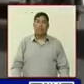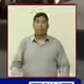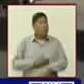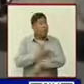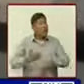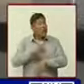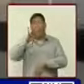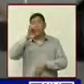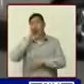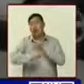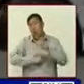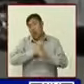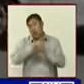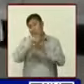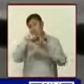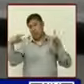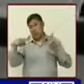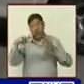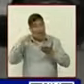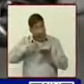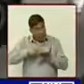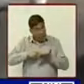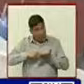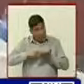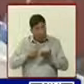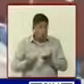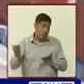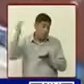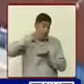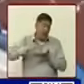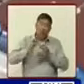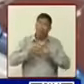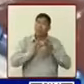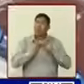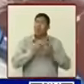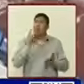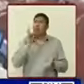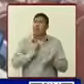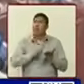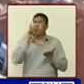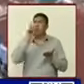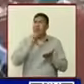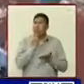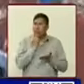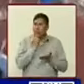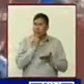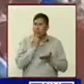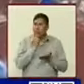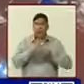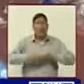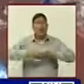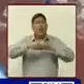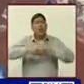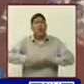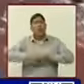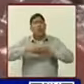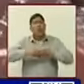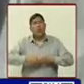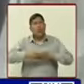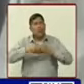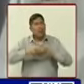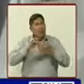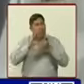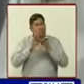Pasaron más de 8 años y medio para que la plataforma sea reconstruida. Hemos firmado un convenio, se llama, para